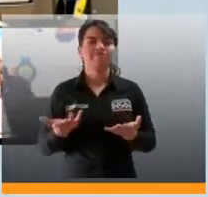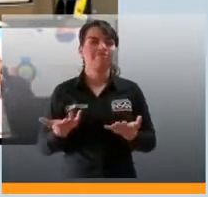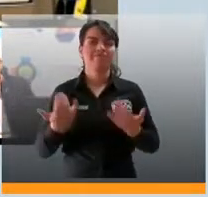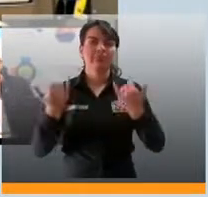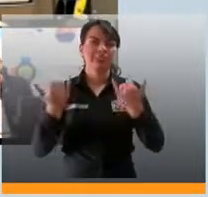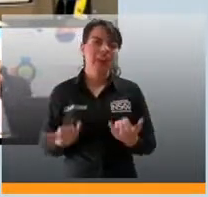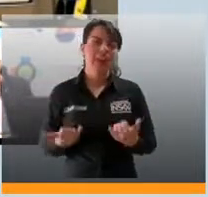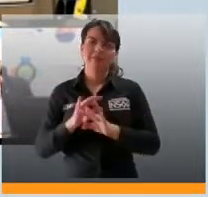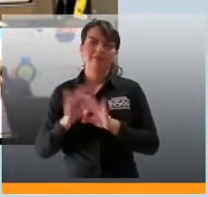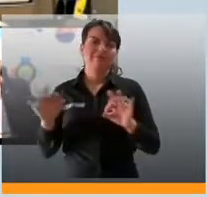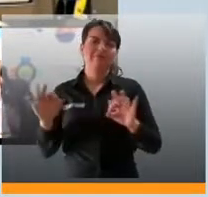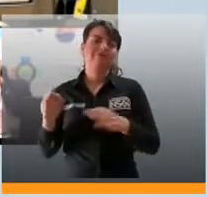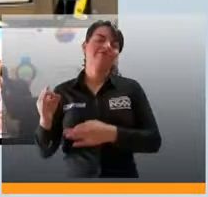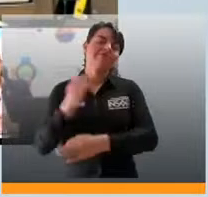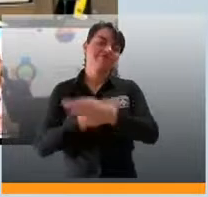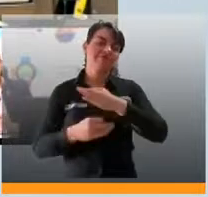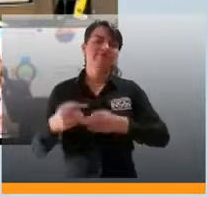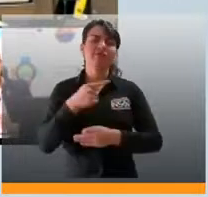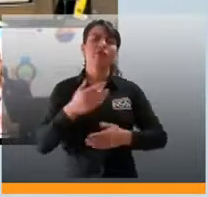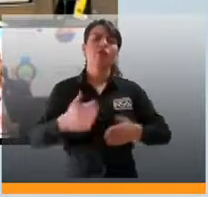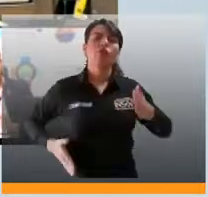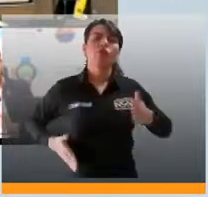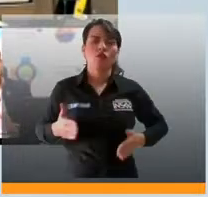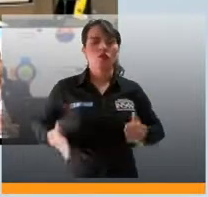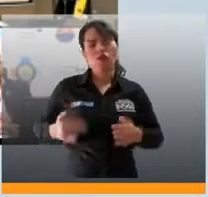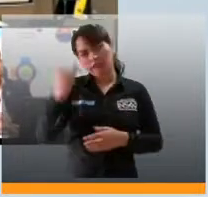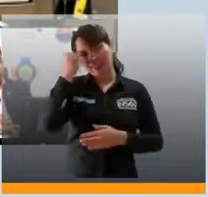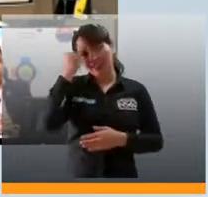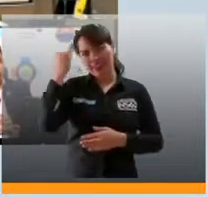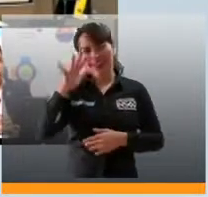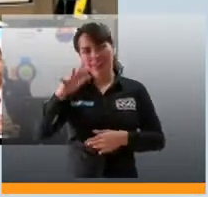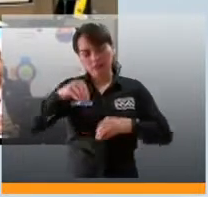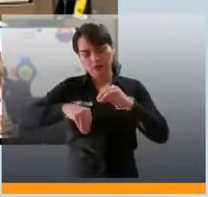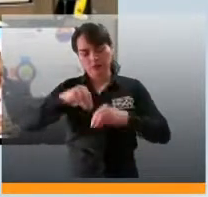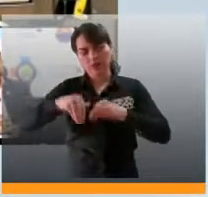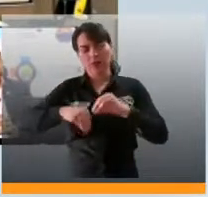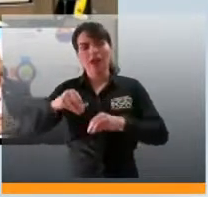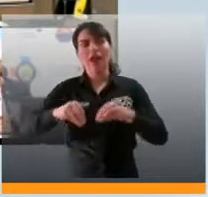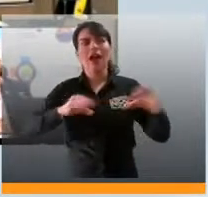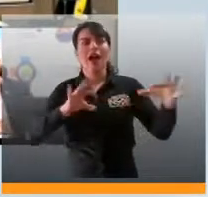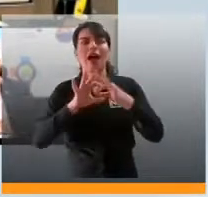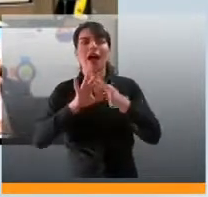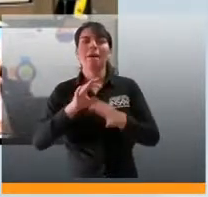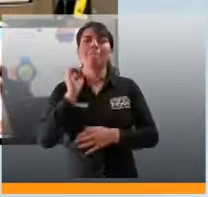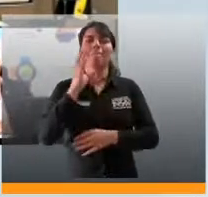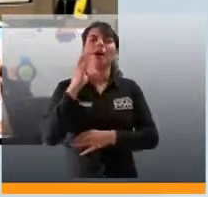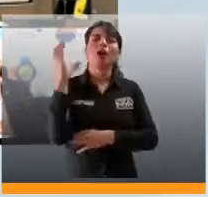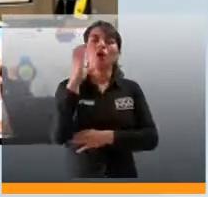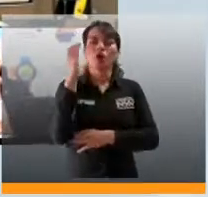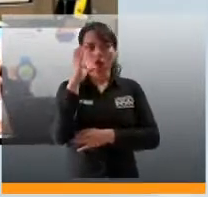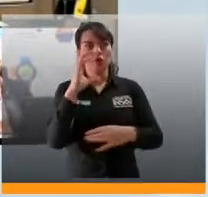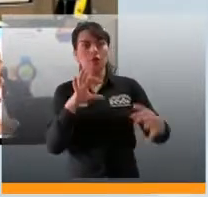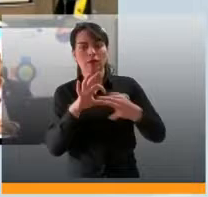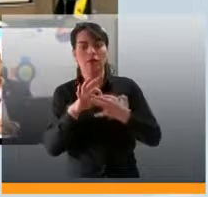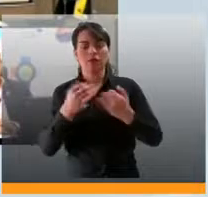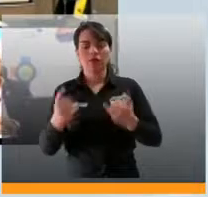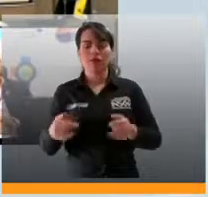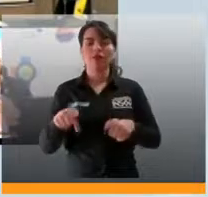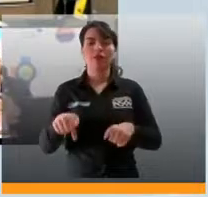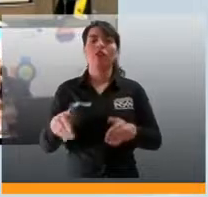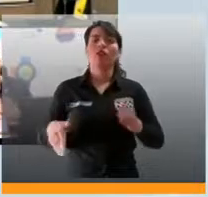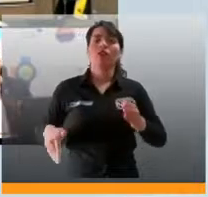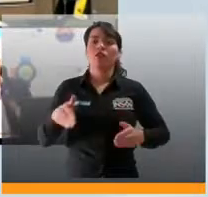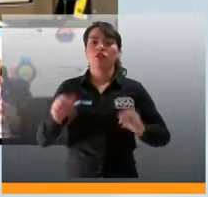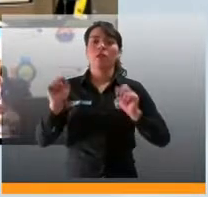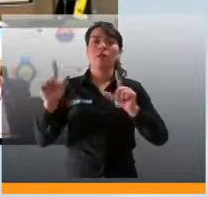es un robot que hace parte de un proyecto de inteligencia artificial que tenemos gracias a una alianza con Bancolombia, y hoy Aliet ha graduado más de 800 personas,